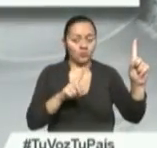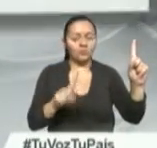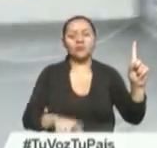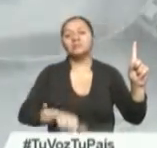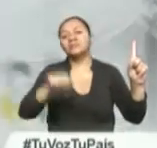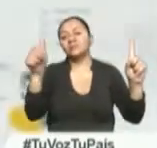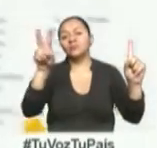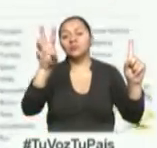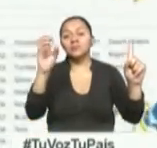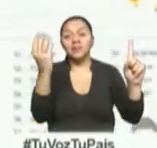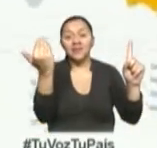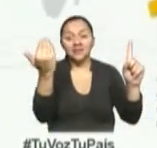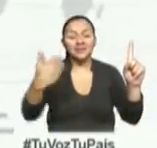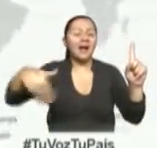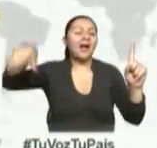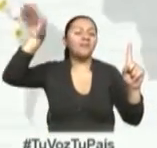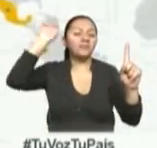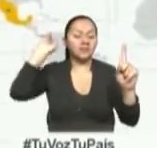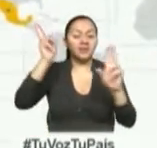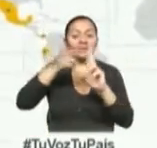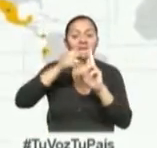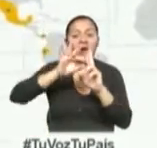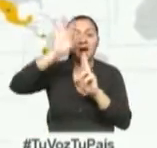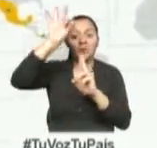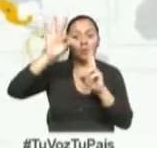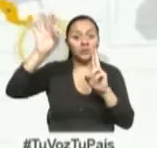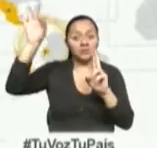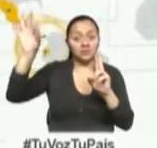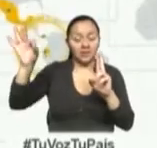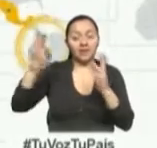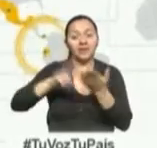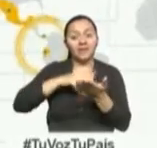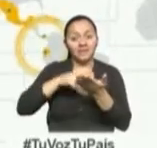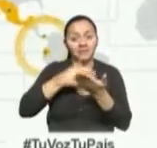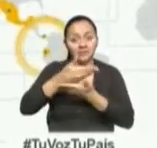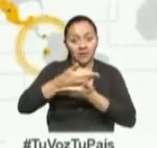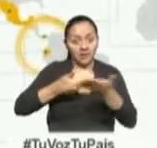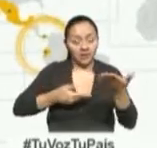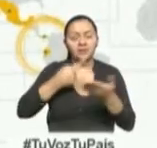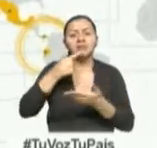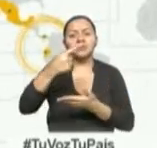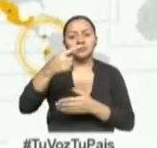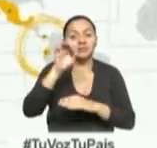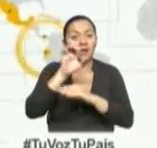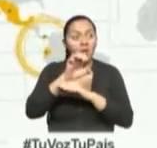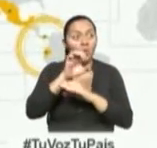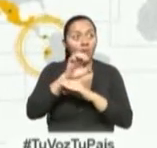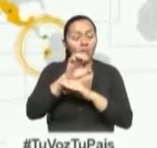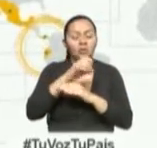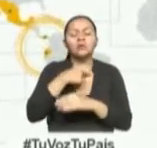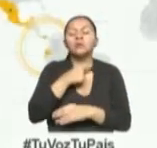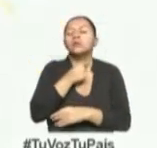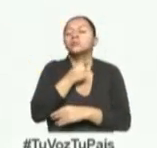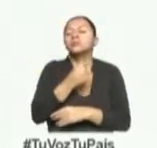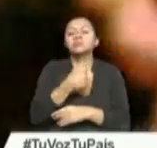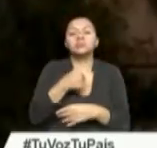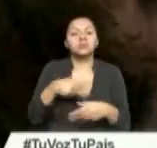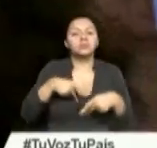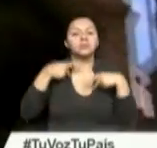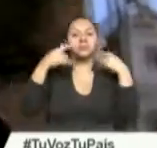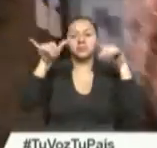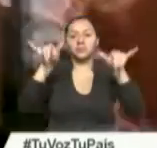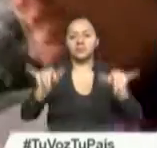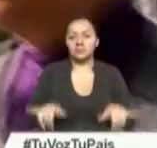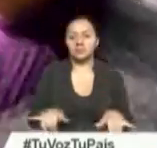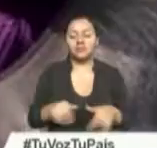2015, la encuesta Internations Connected Global Minds ubicó al país como uno de los países que los extranjeros consideran como el mejor lugar